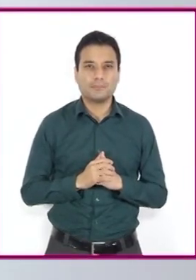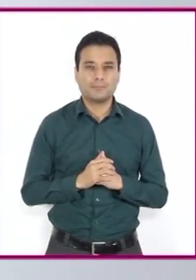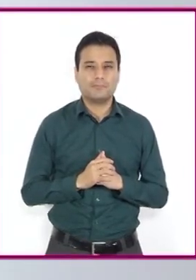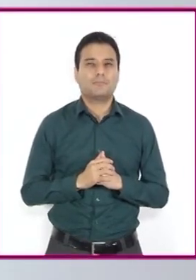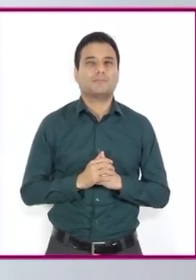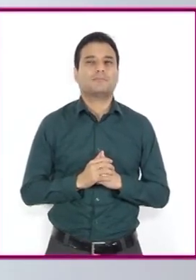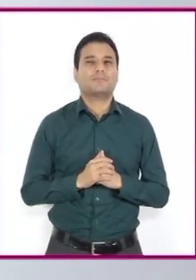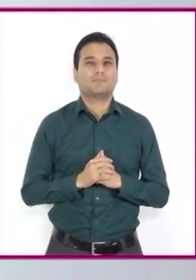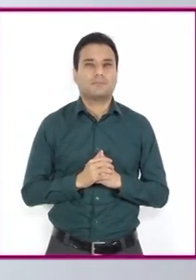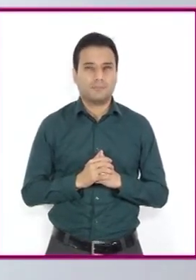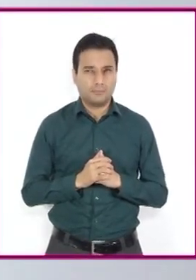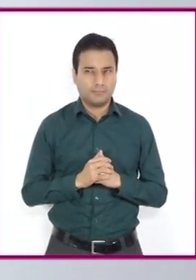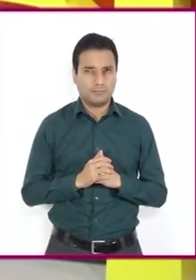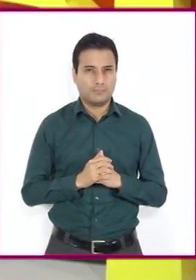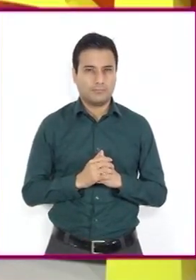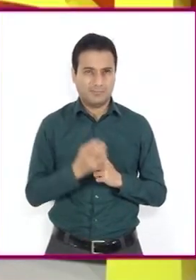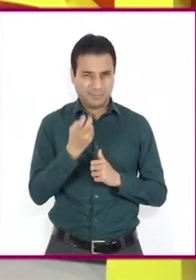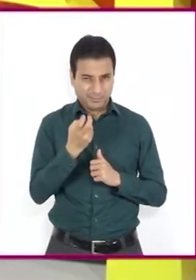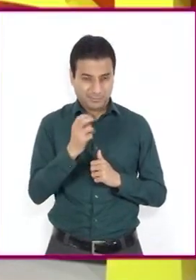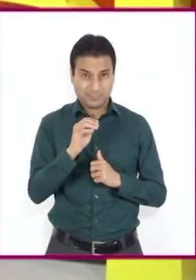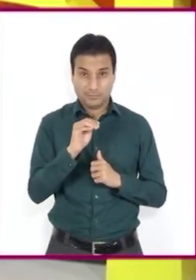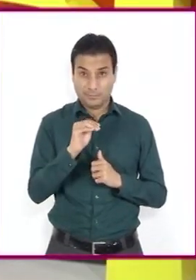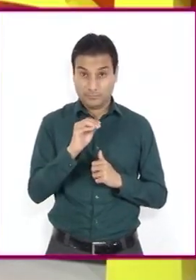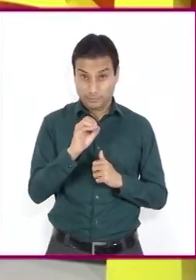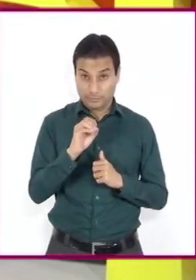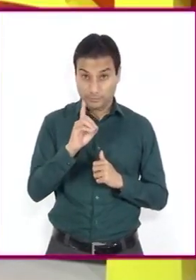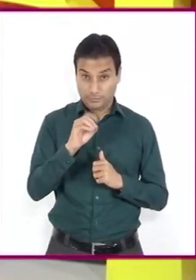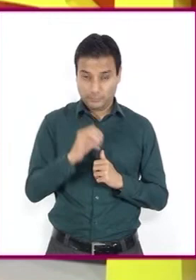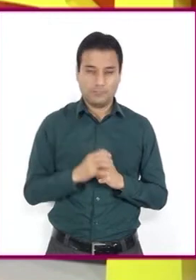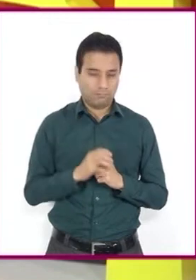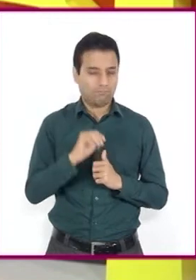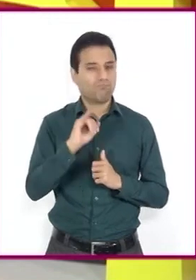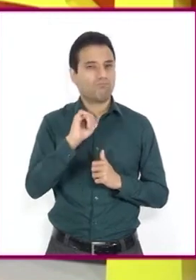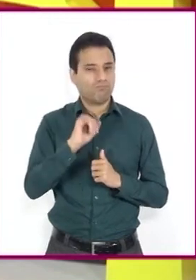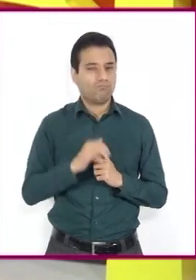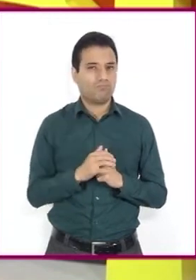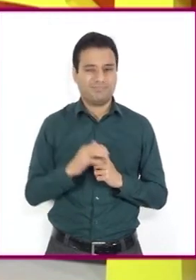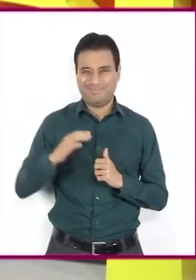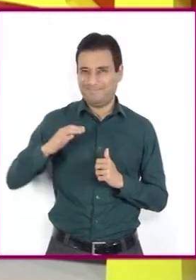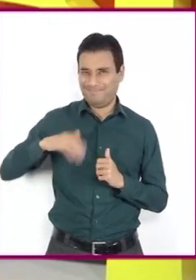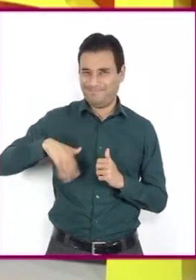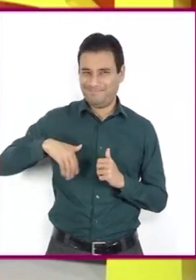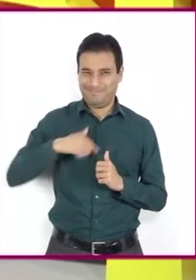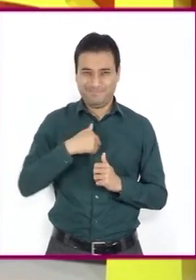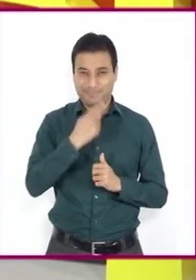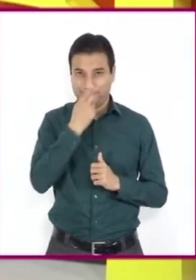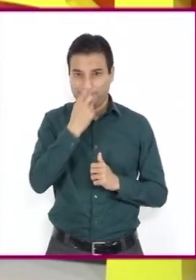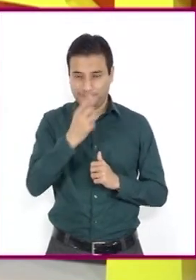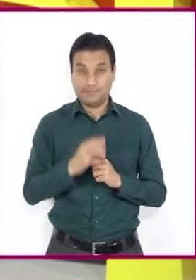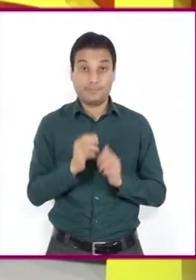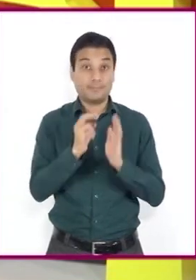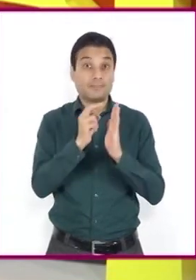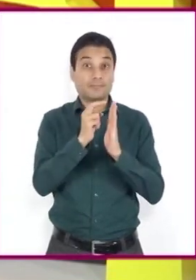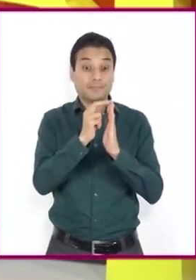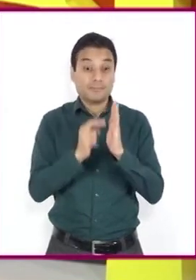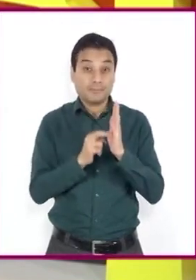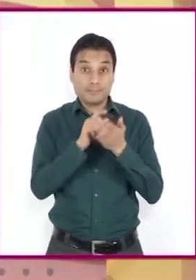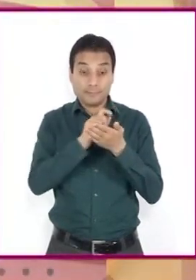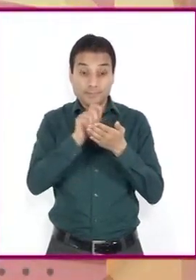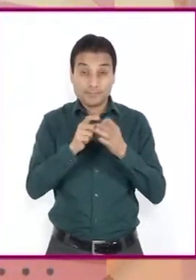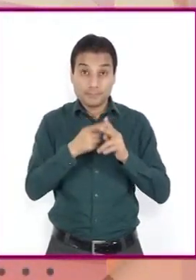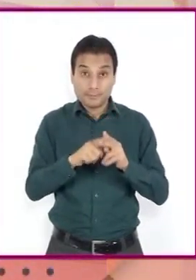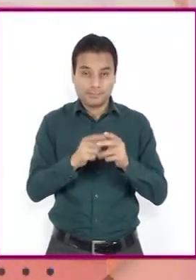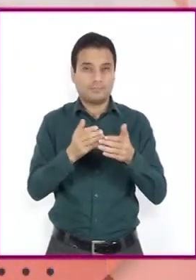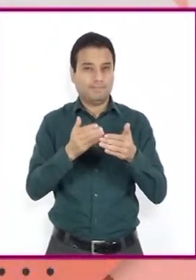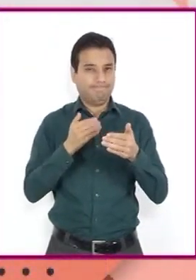Ay, ¿todo eso lo dice el modo? Claro, considerando todo lo anterior, antes de empezar a redactar, les sugiero lo siguiente.